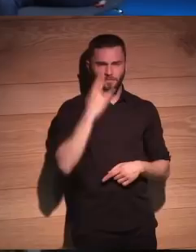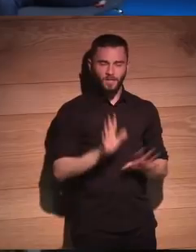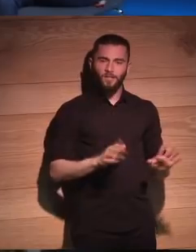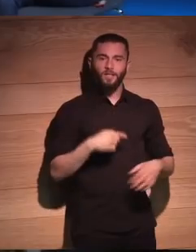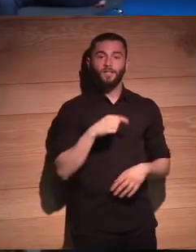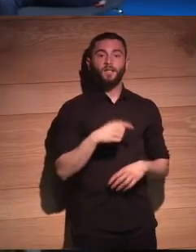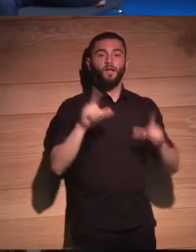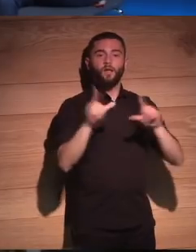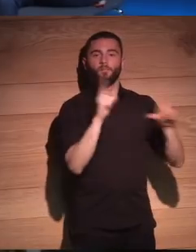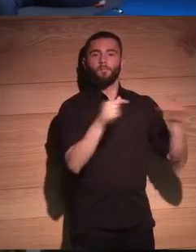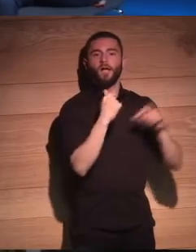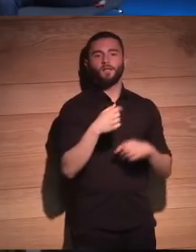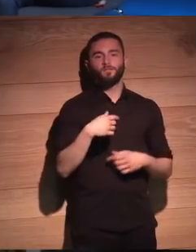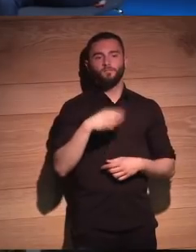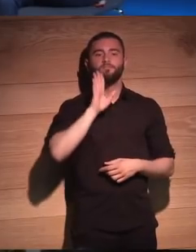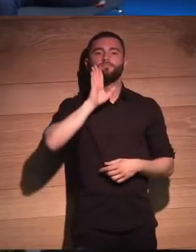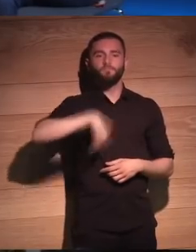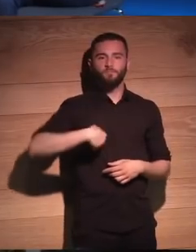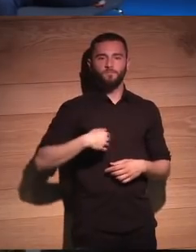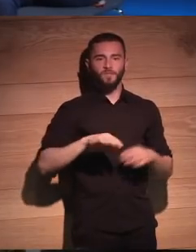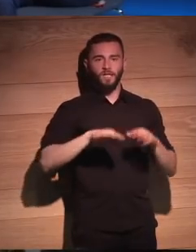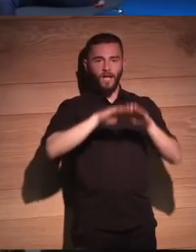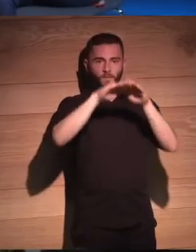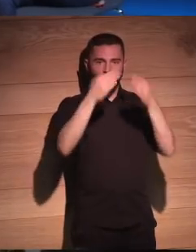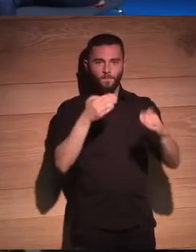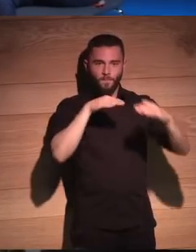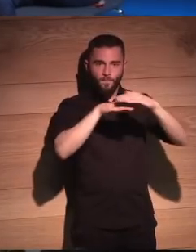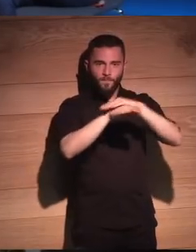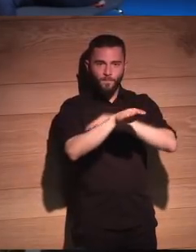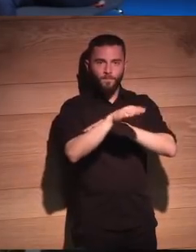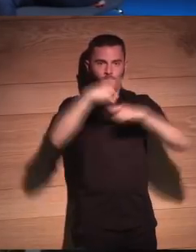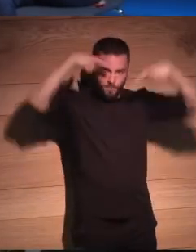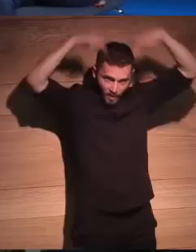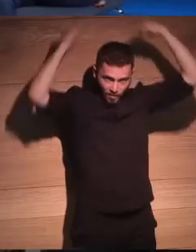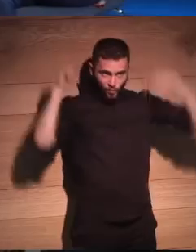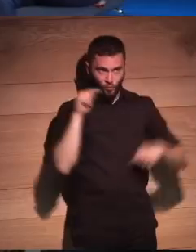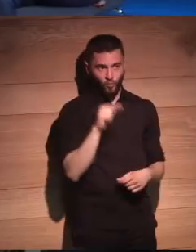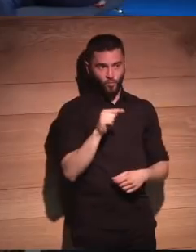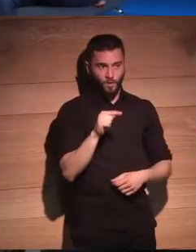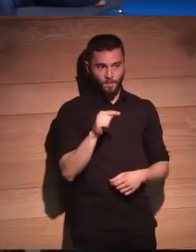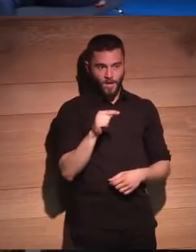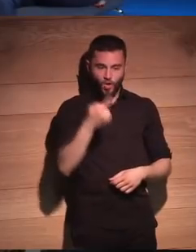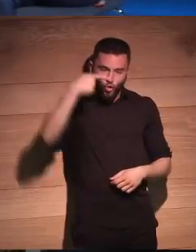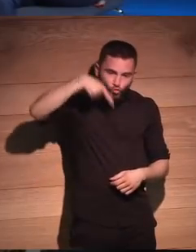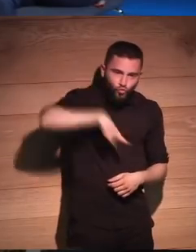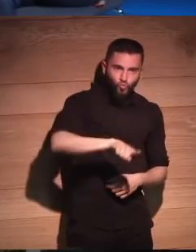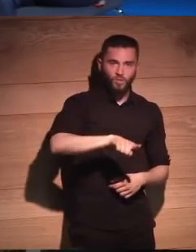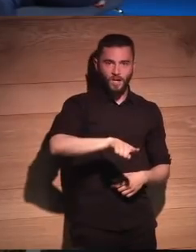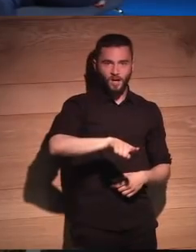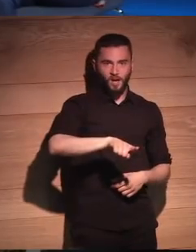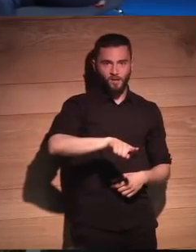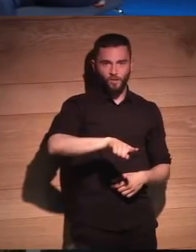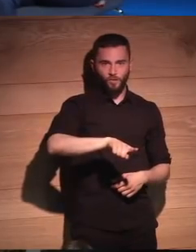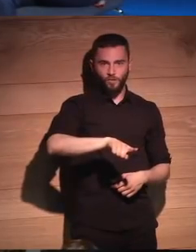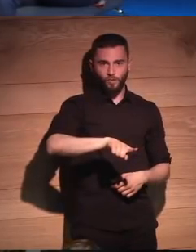unas imágenes muy chulas de la Batcueva, ¿no? Entonces, sí, ya de hecho, Batman, la Batcueva, lo subterráneo. O sea, nos vamos ya